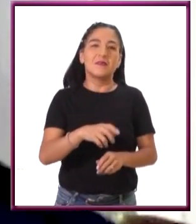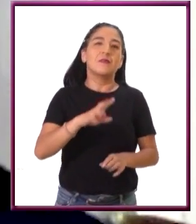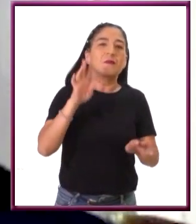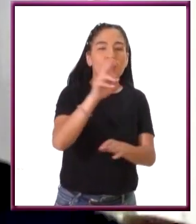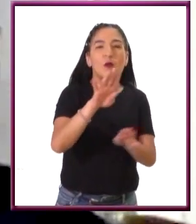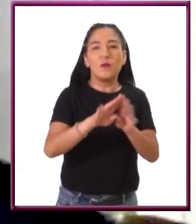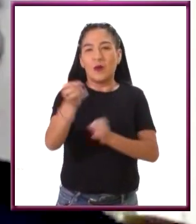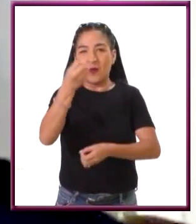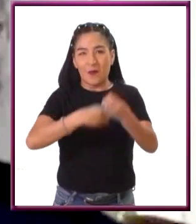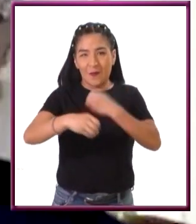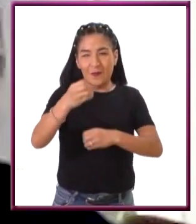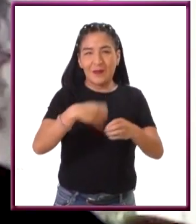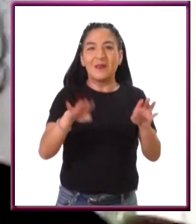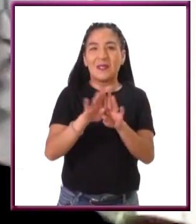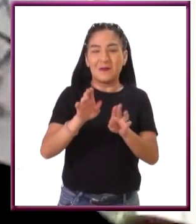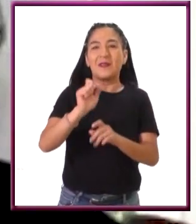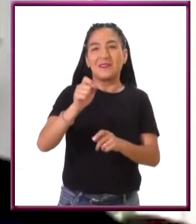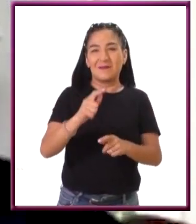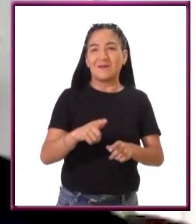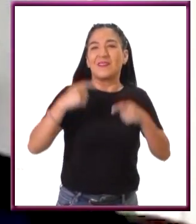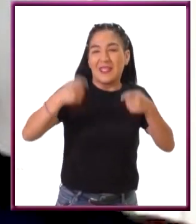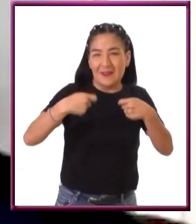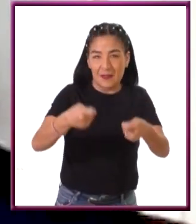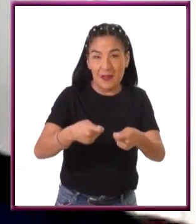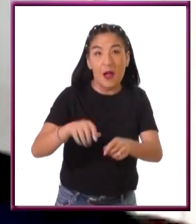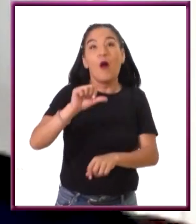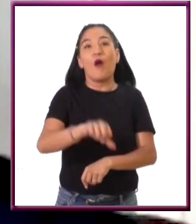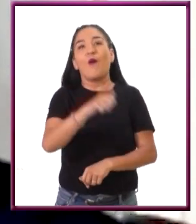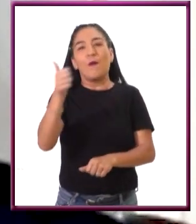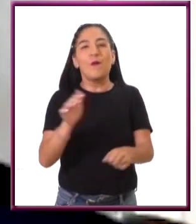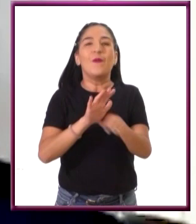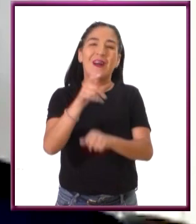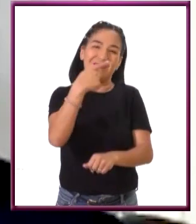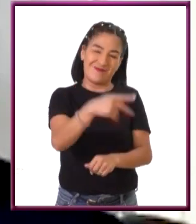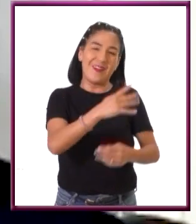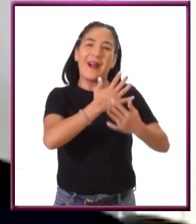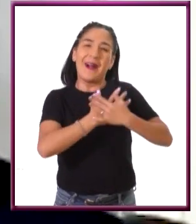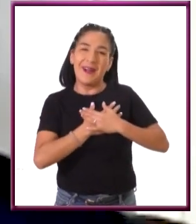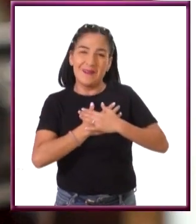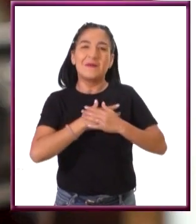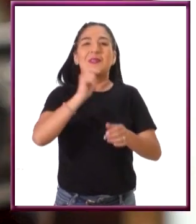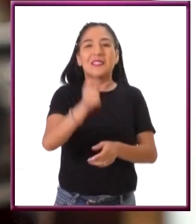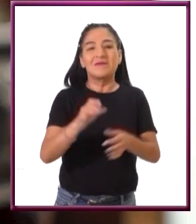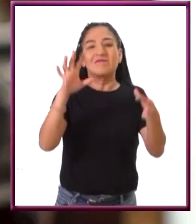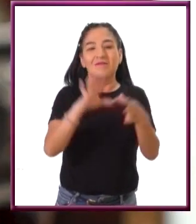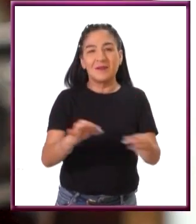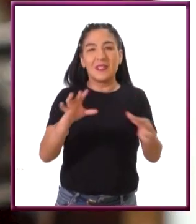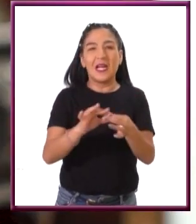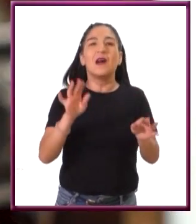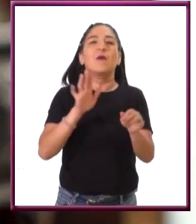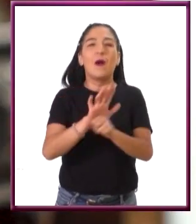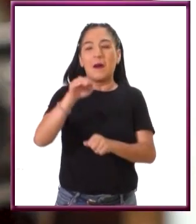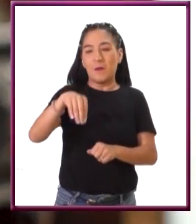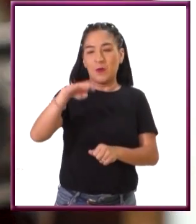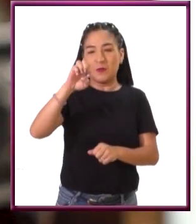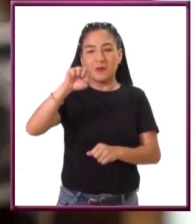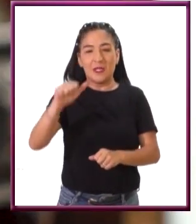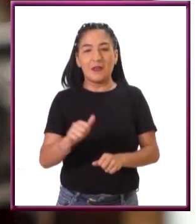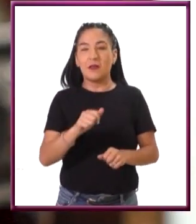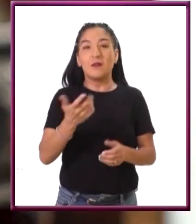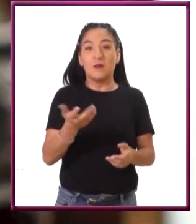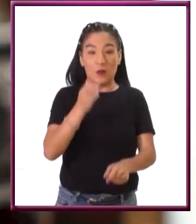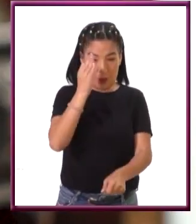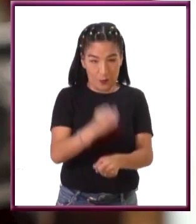musas en algunas obras en el sentido tradicional, y en otras, como en sus Amores, va a hablar de esta musa que ya no